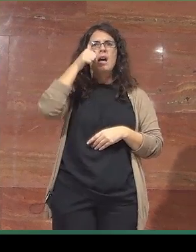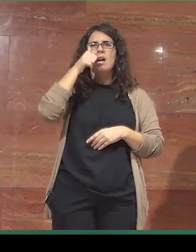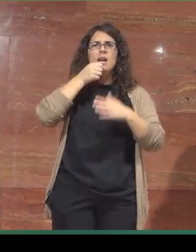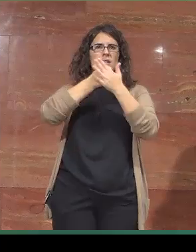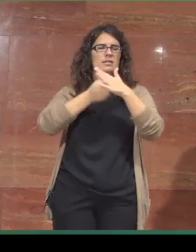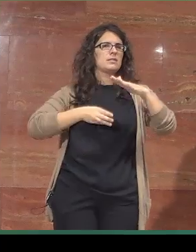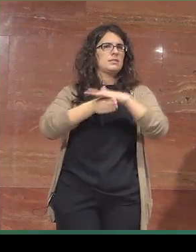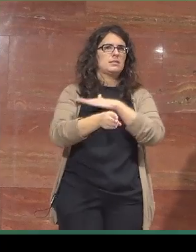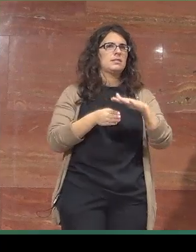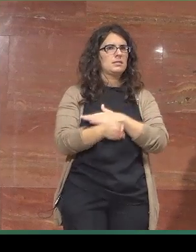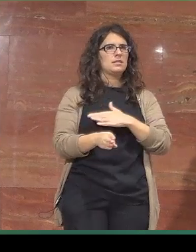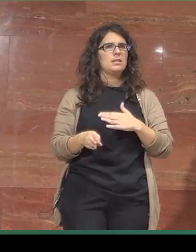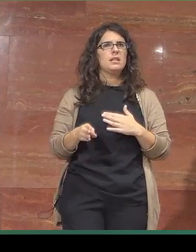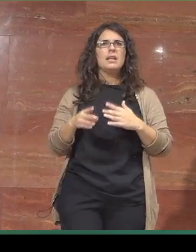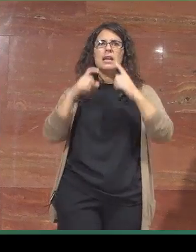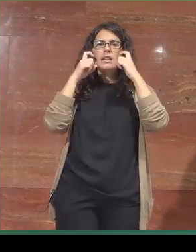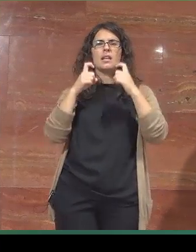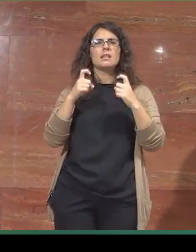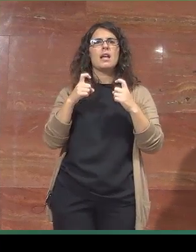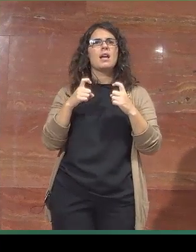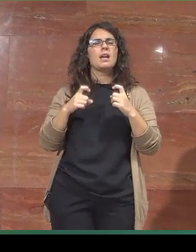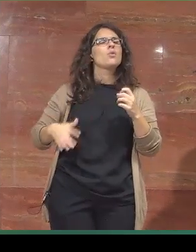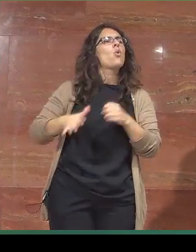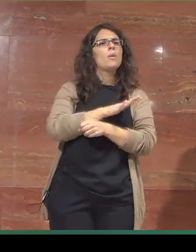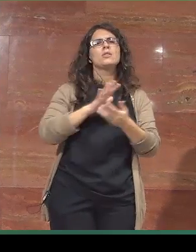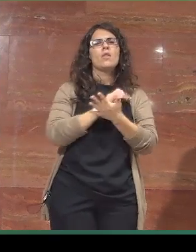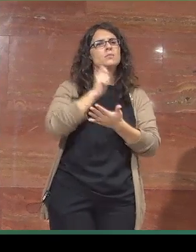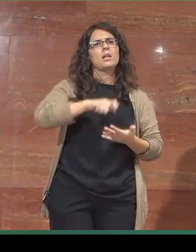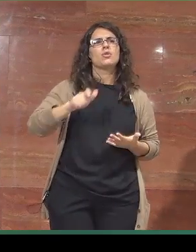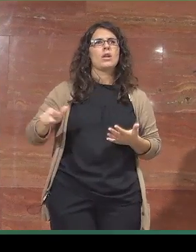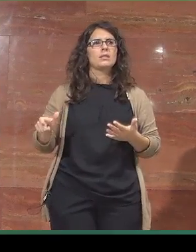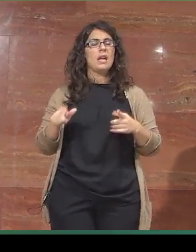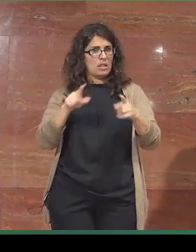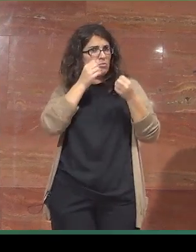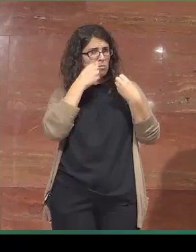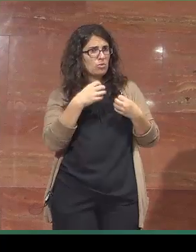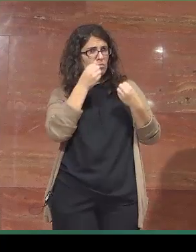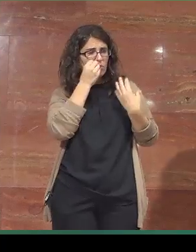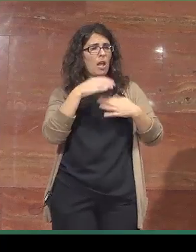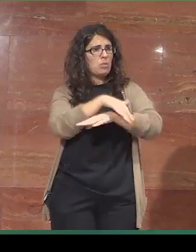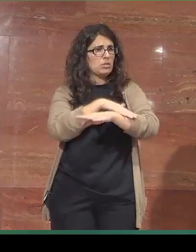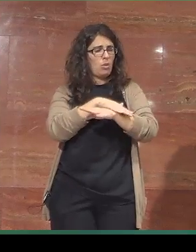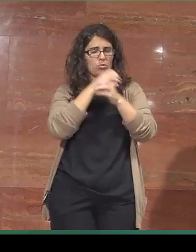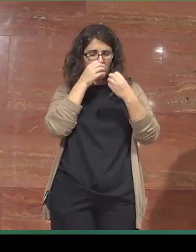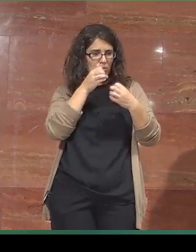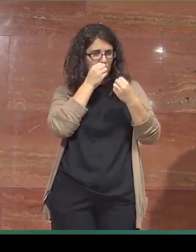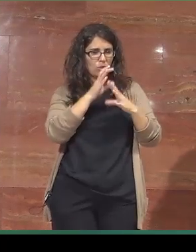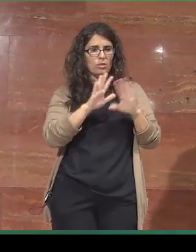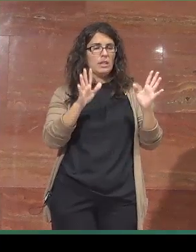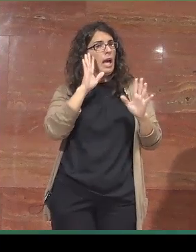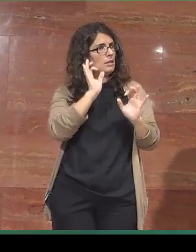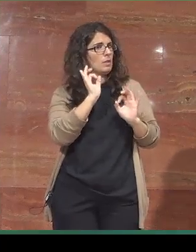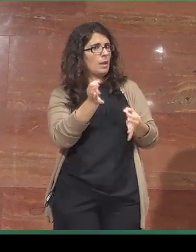accesibilidad por la máxima cantidad de gente posible, y este es un objetivo legítimo de cualquier administración, y en ese sentido es